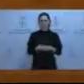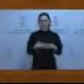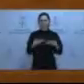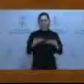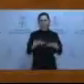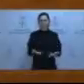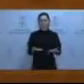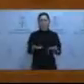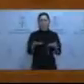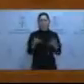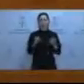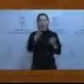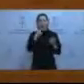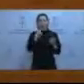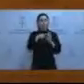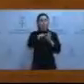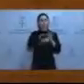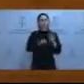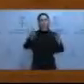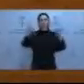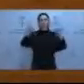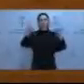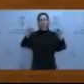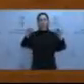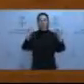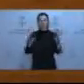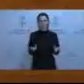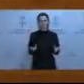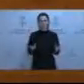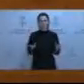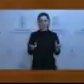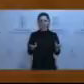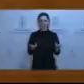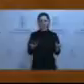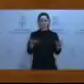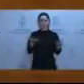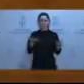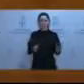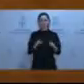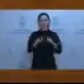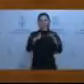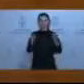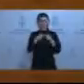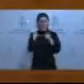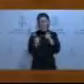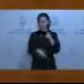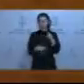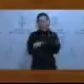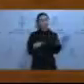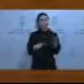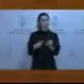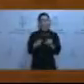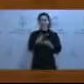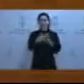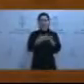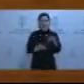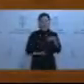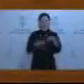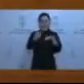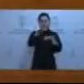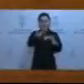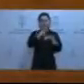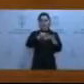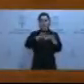señala lo siguiente, abro comillas, el déficit más importante de Asturias sigue siendo la falta del catálogo que desarrolle